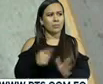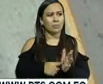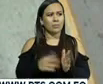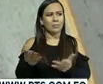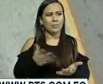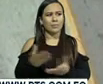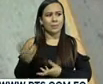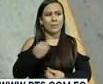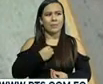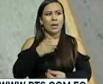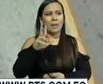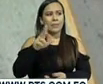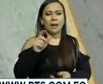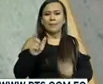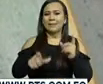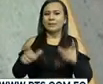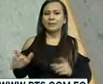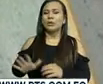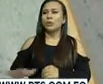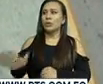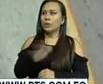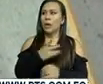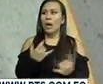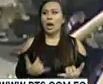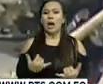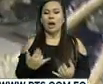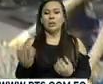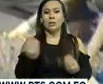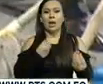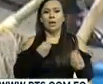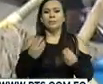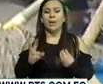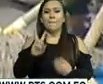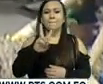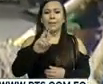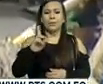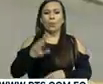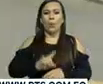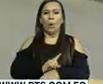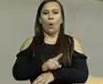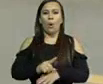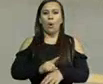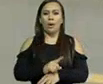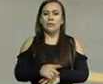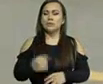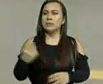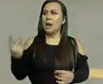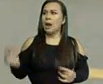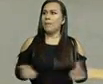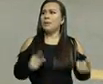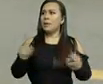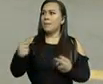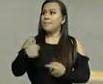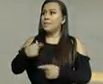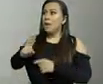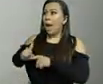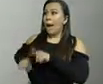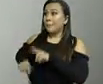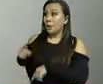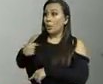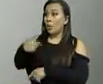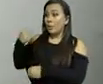de los tres actos cometidos en esta estación es 21 horas el primero fue un compañero a las cinco y media de la madrugada